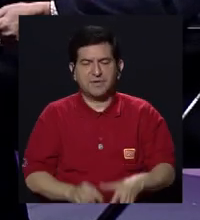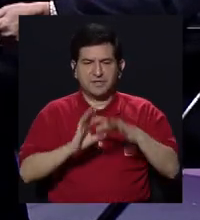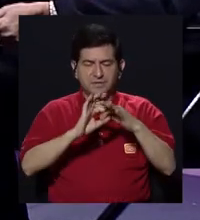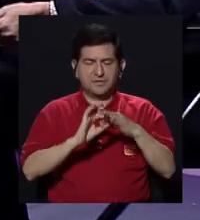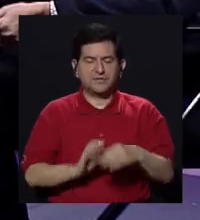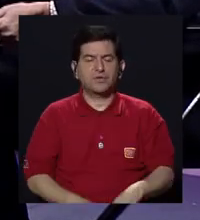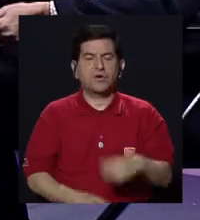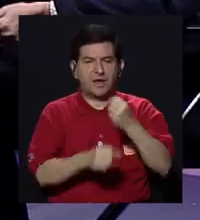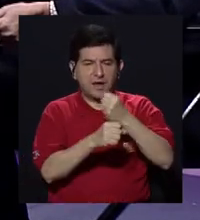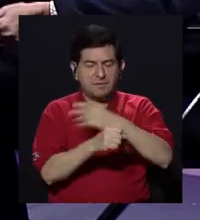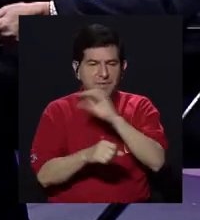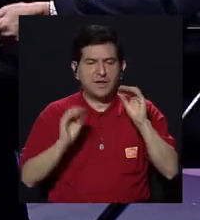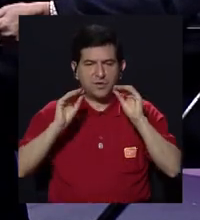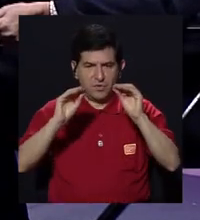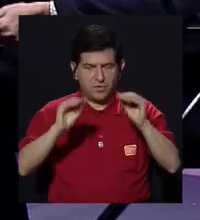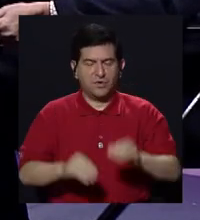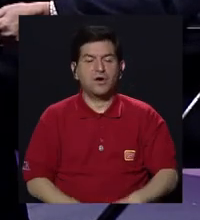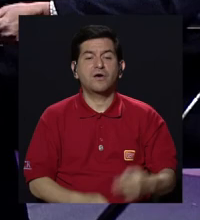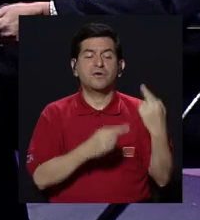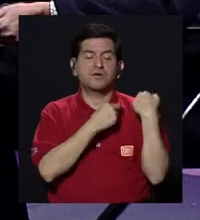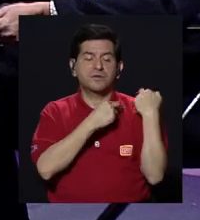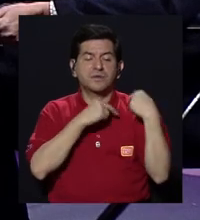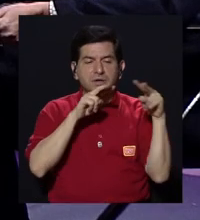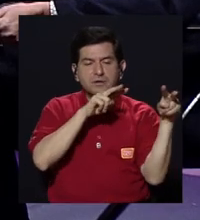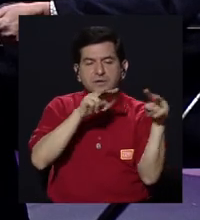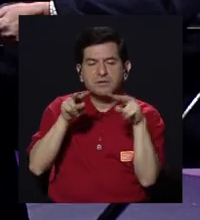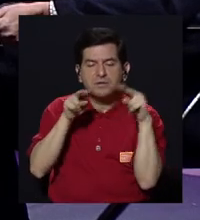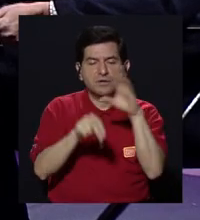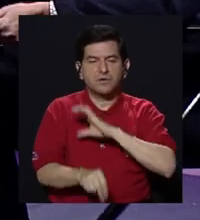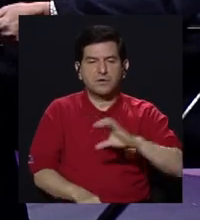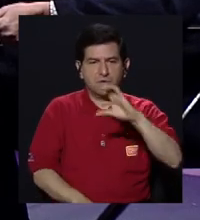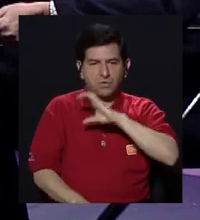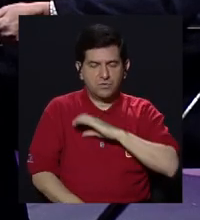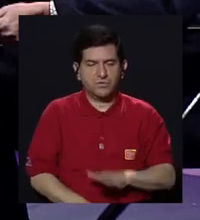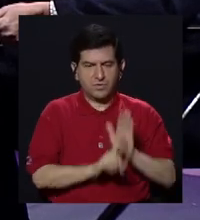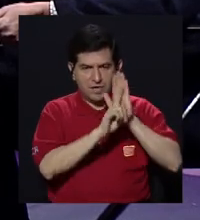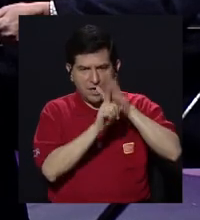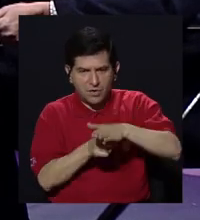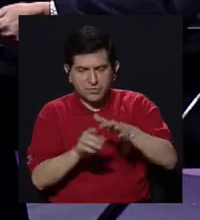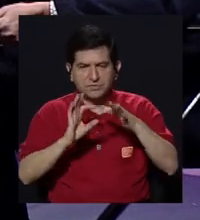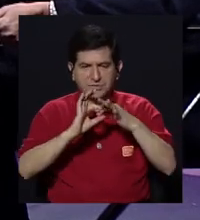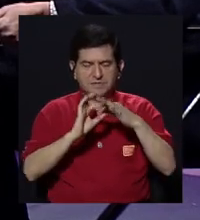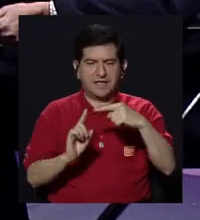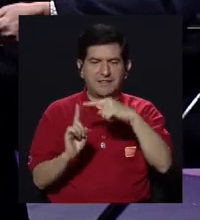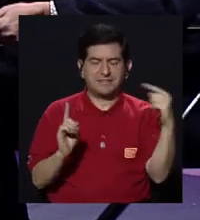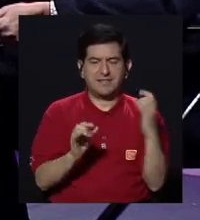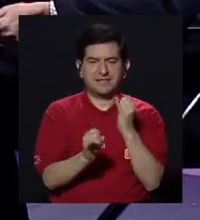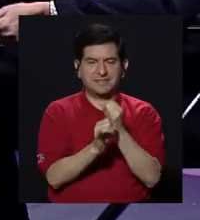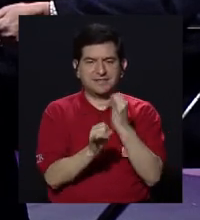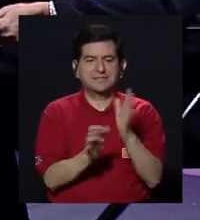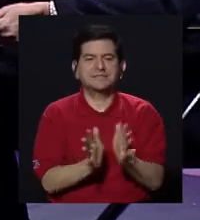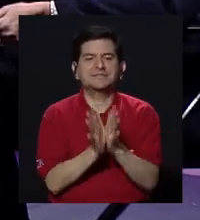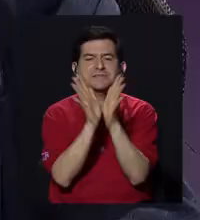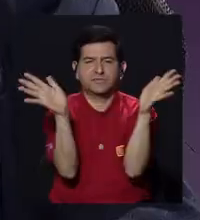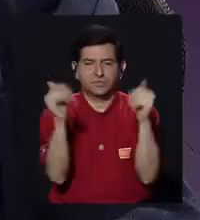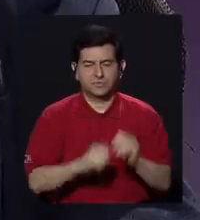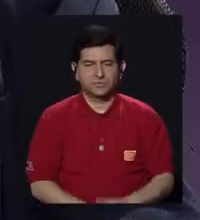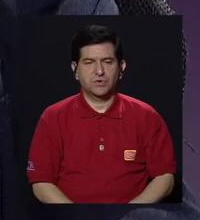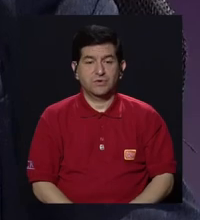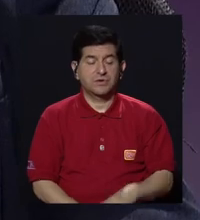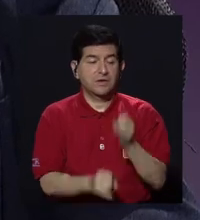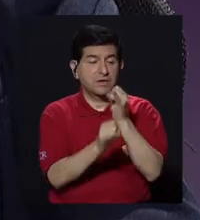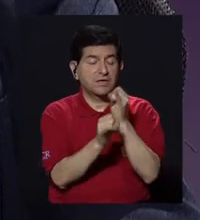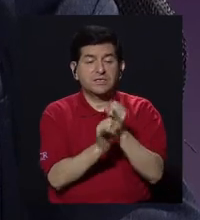Docencia, la responsabilidad de vigilar el comportamiento del hostigamiento sexual desde las instituciones públicas. Y